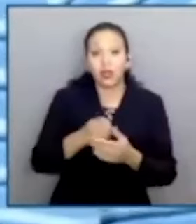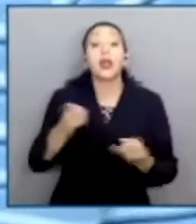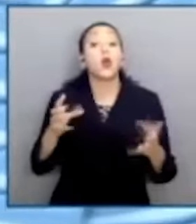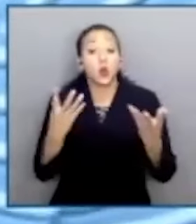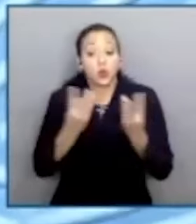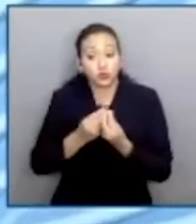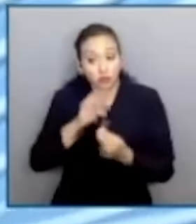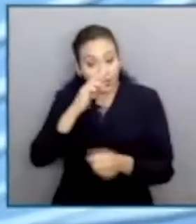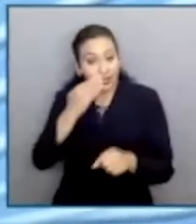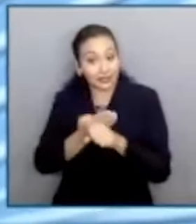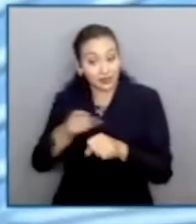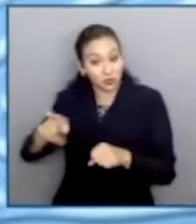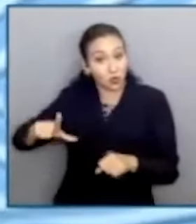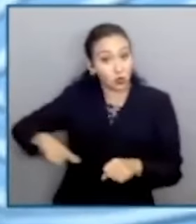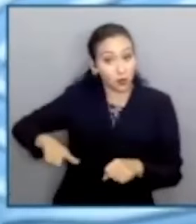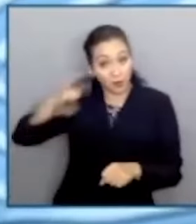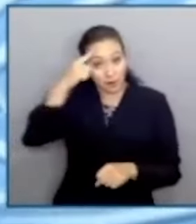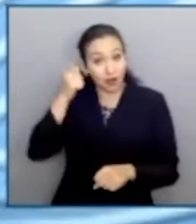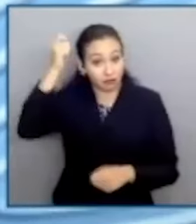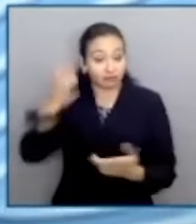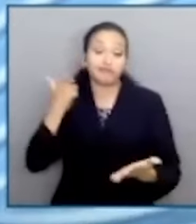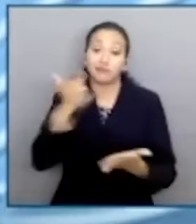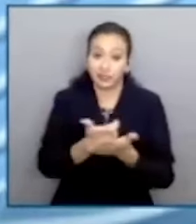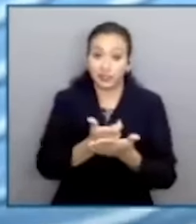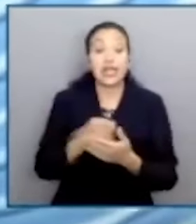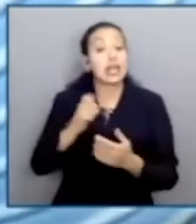pensiones para el canal del poder judicial de la federación Laura Murillo